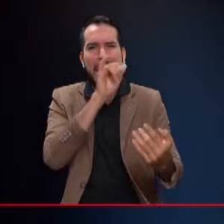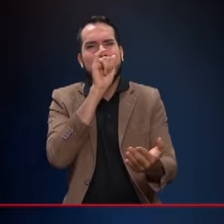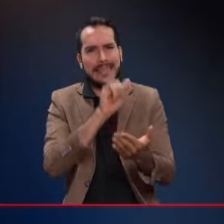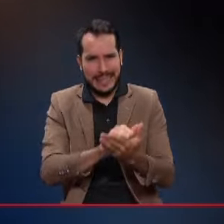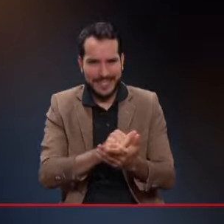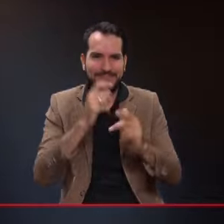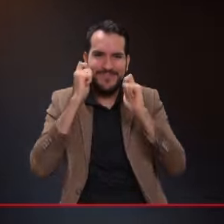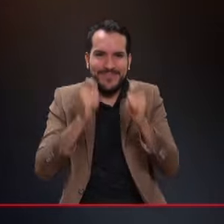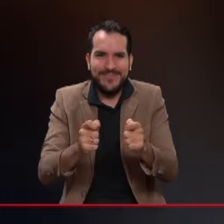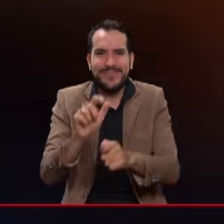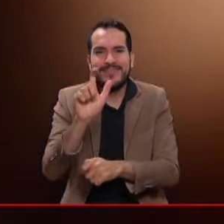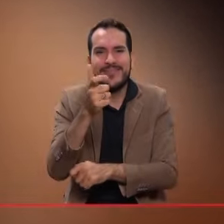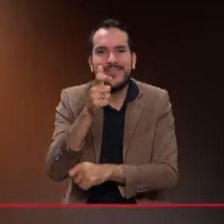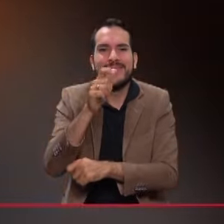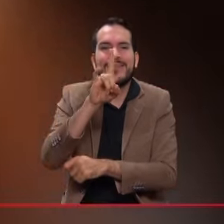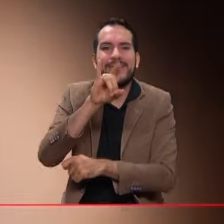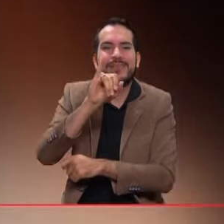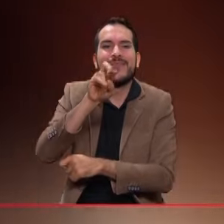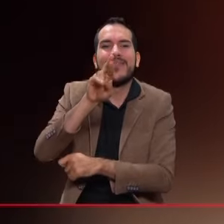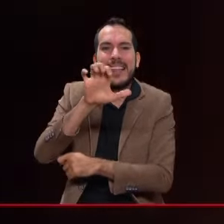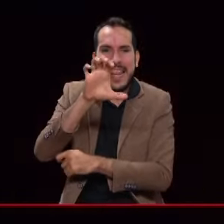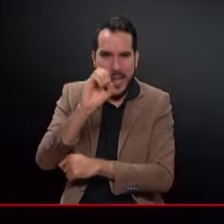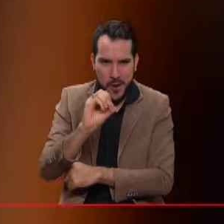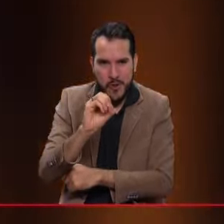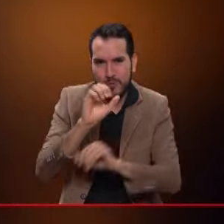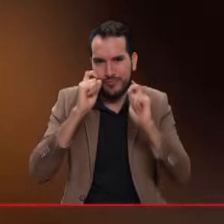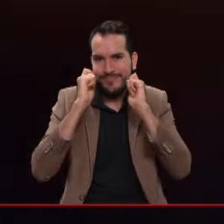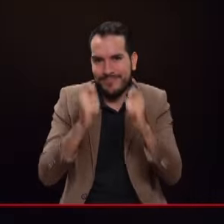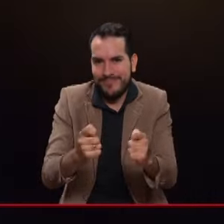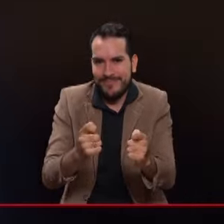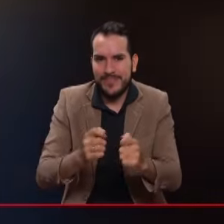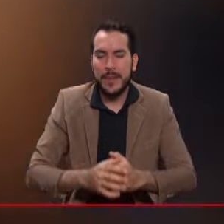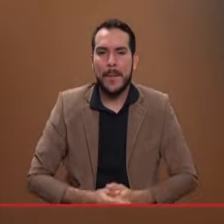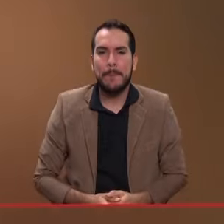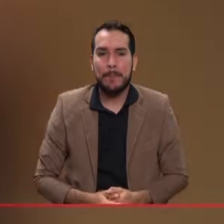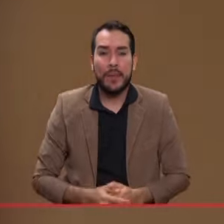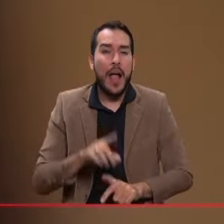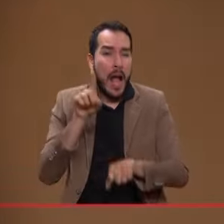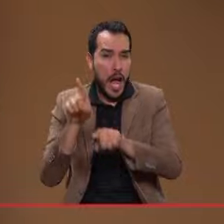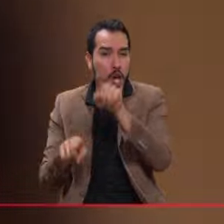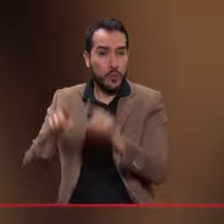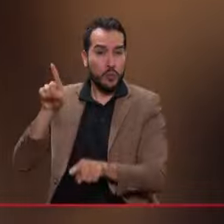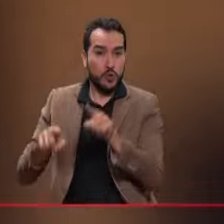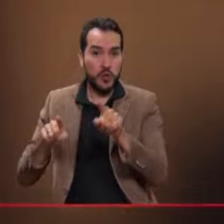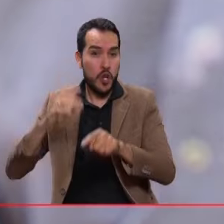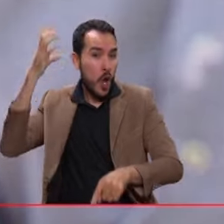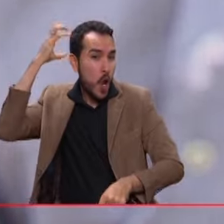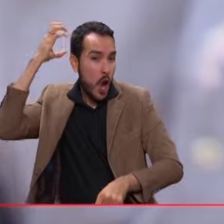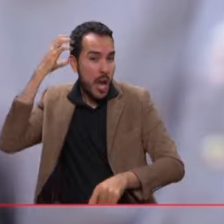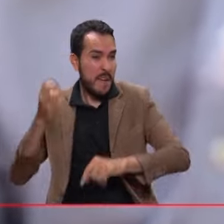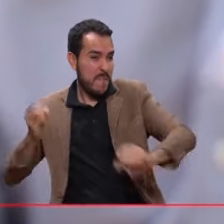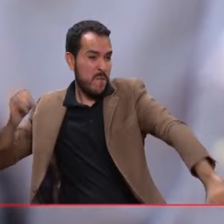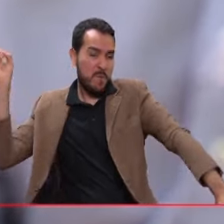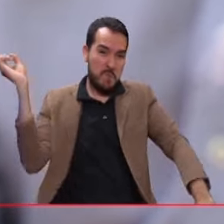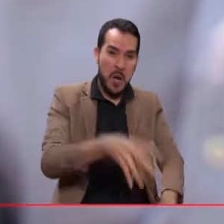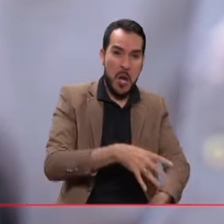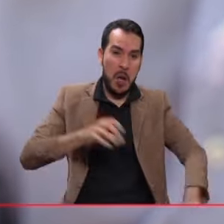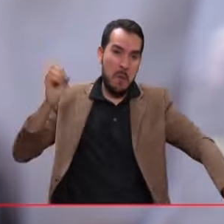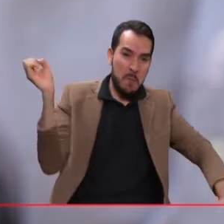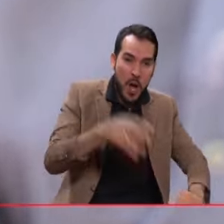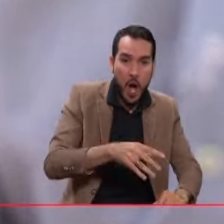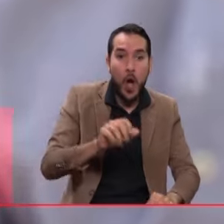guireo. Algunos utilizan roca, así que pistola, cosas así. ¿Te han herido? Aún